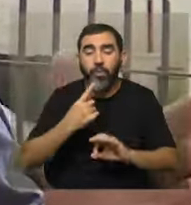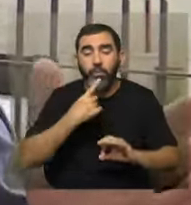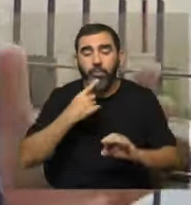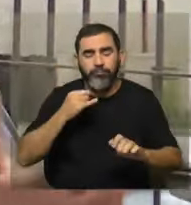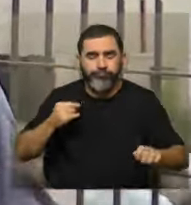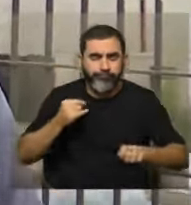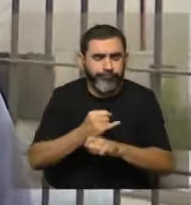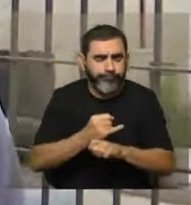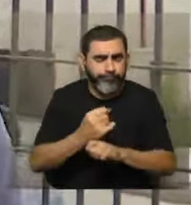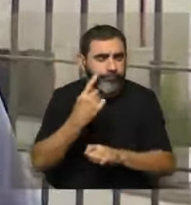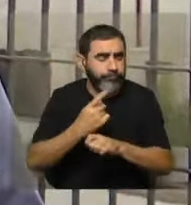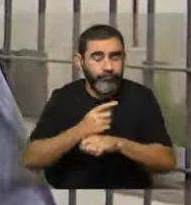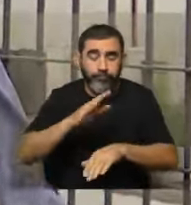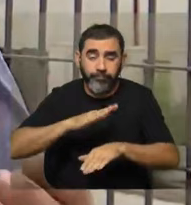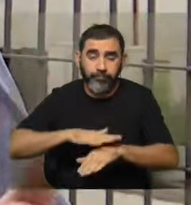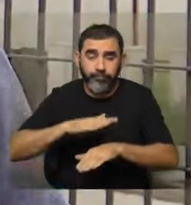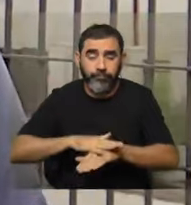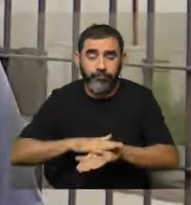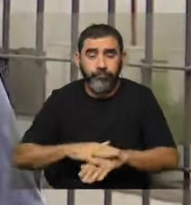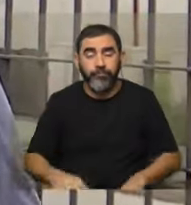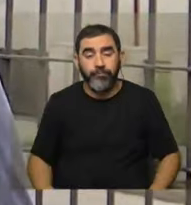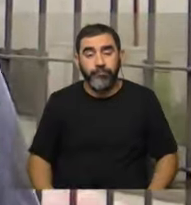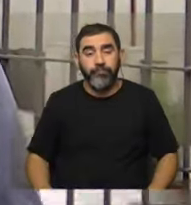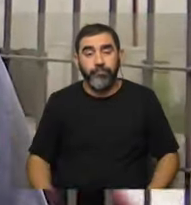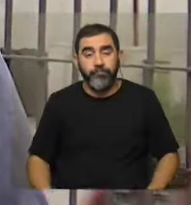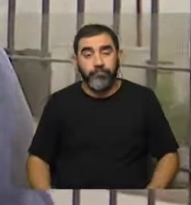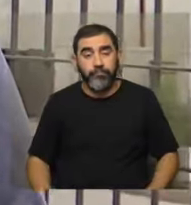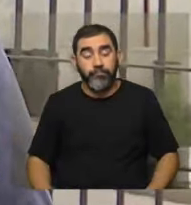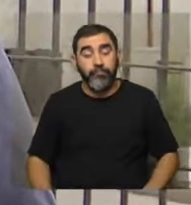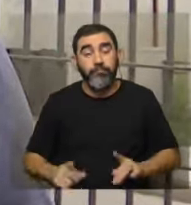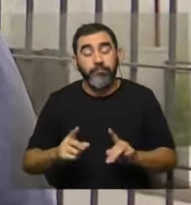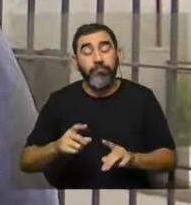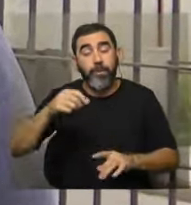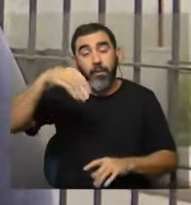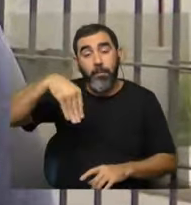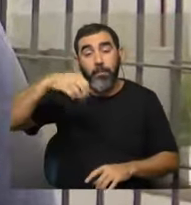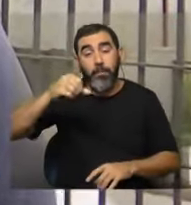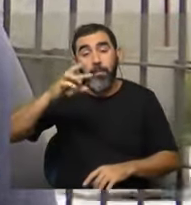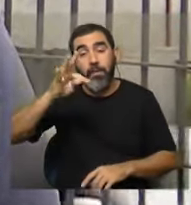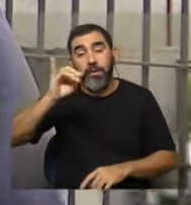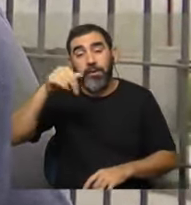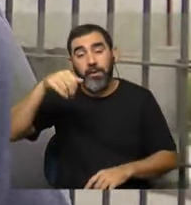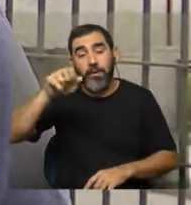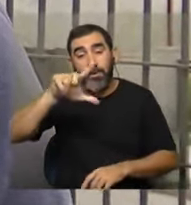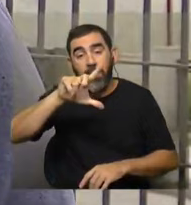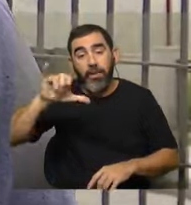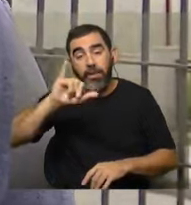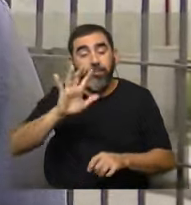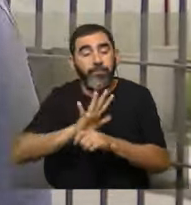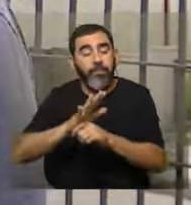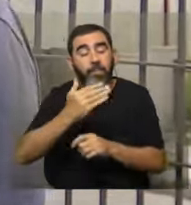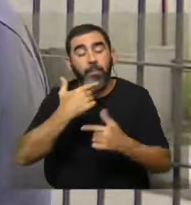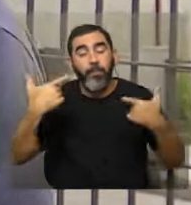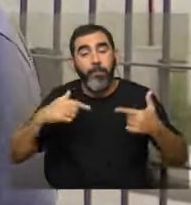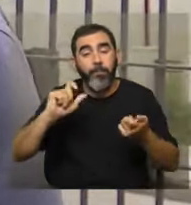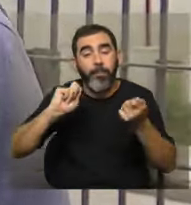erráticas desde un primer momento y lo lo que también hay que tener claro que martinelli es como el ministro de la transición es decir es de la